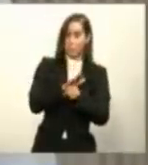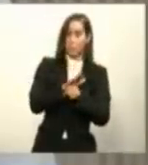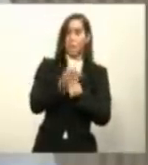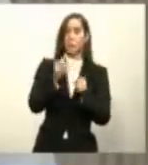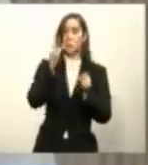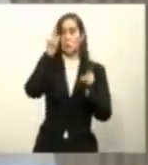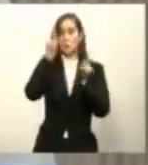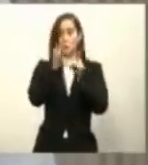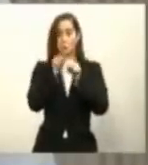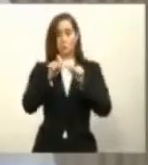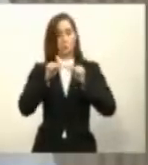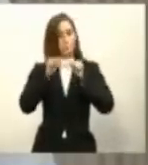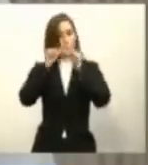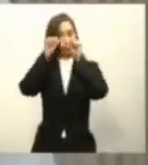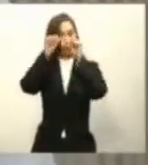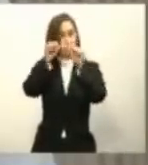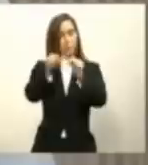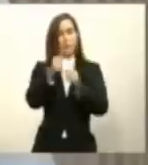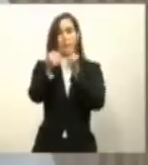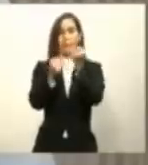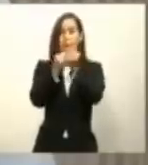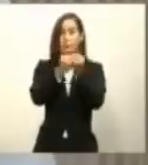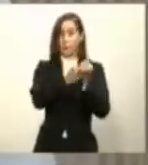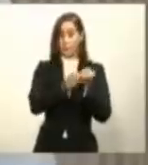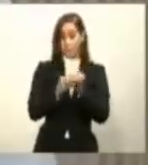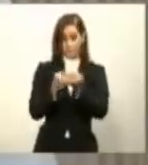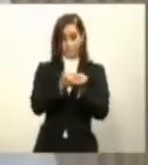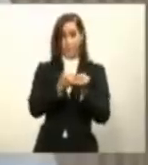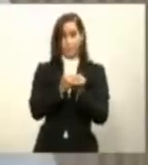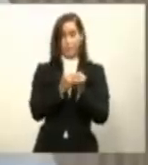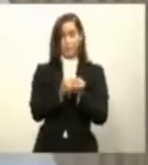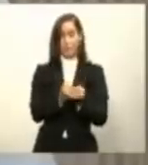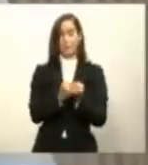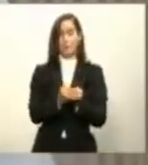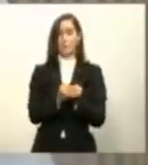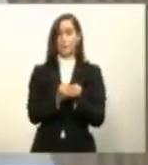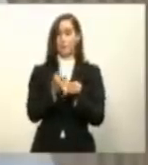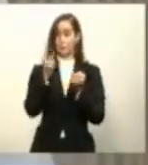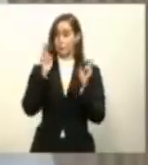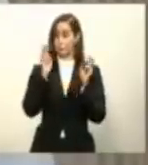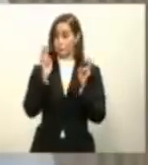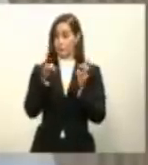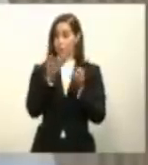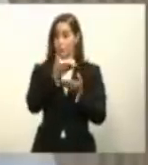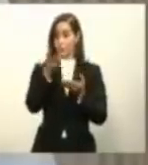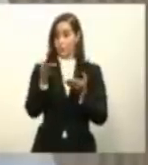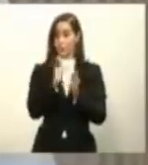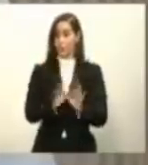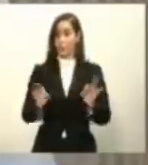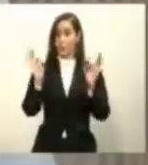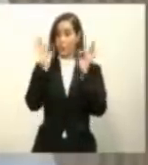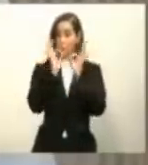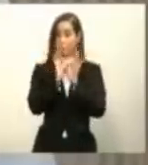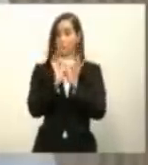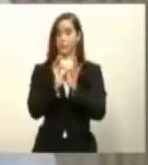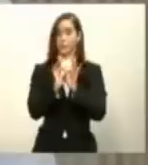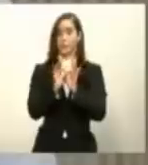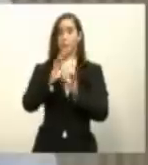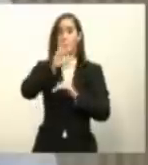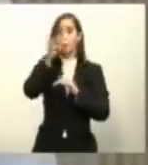de continuar la colaboración en esferas prioritarias de sus respectivos